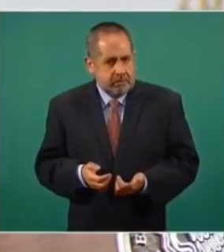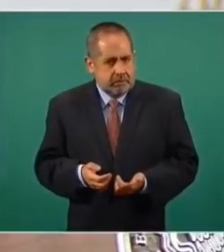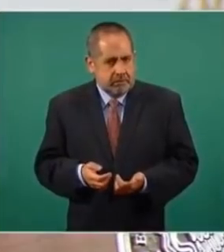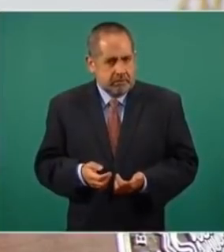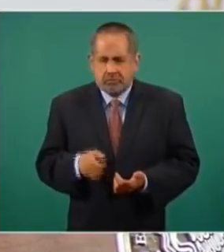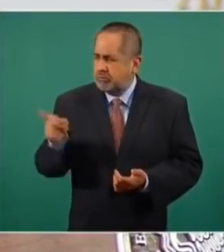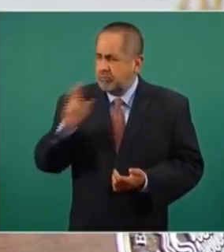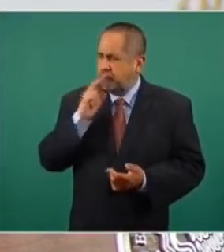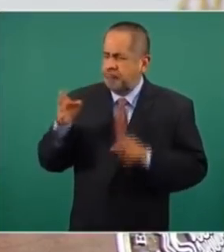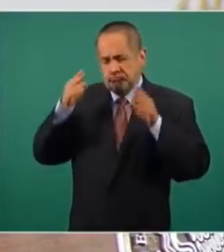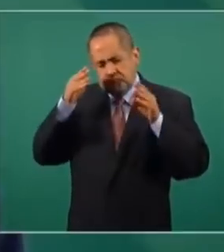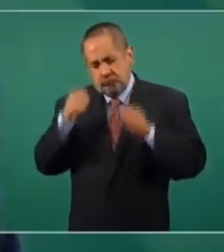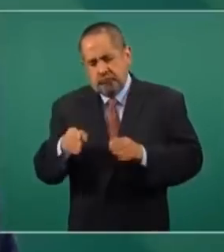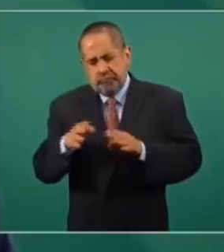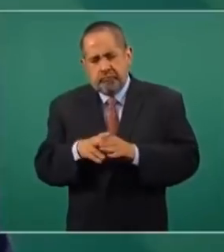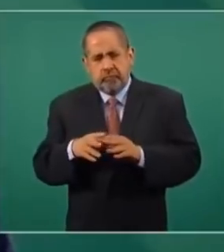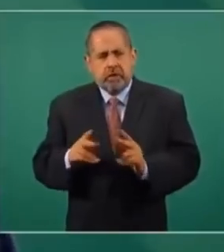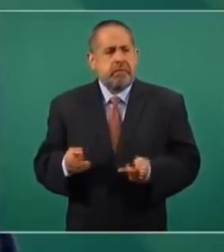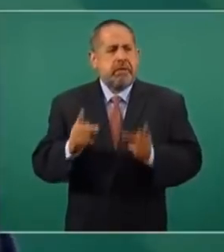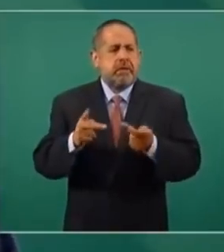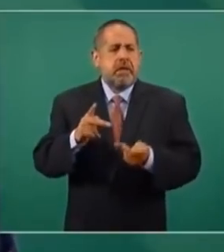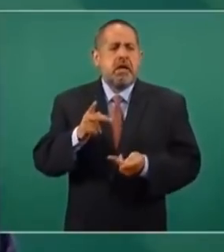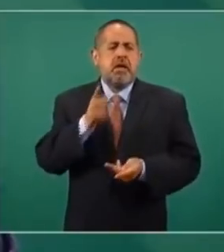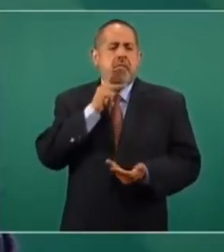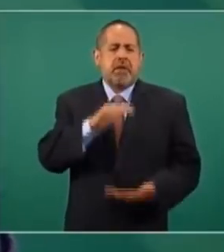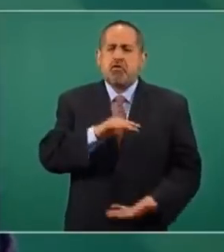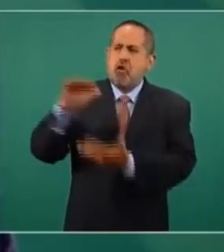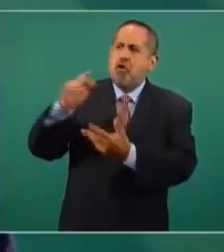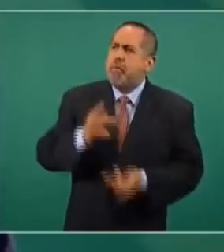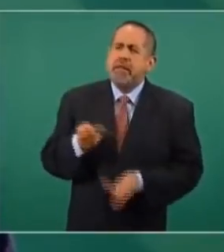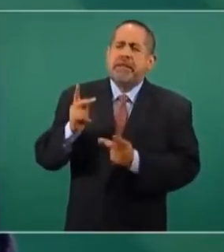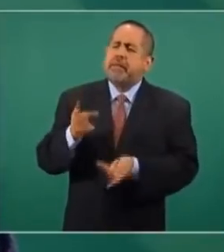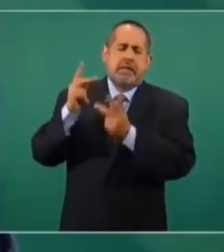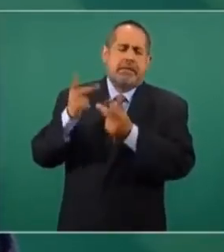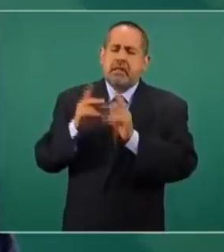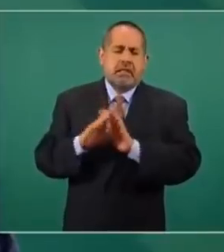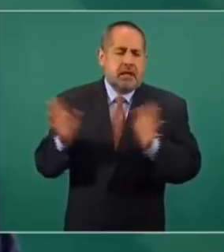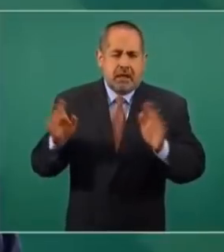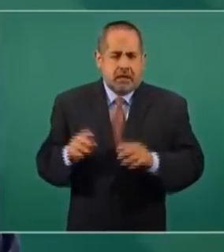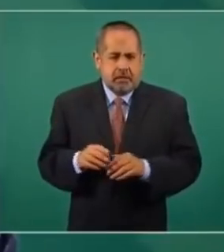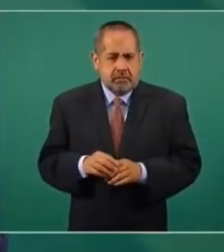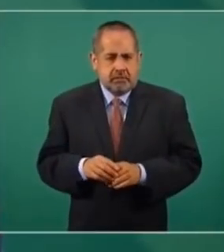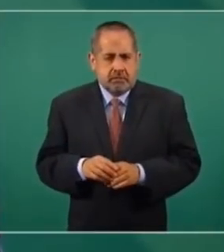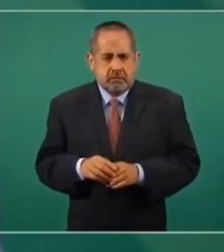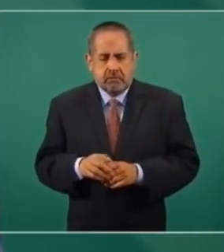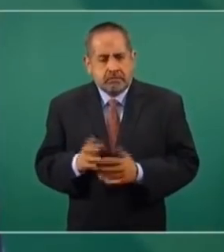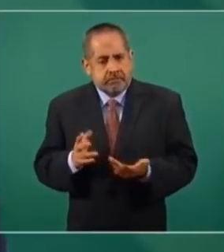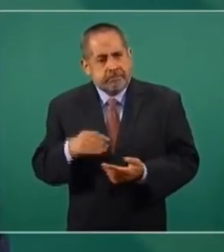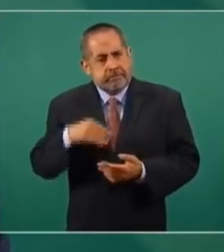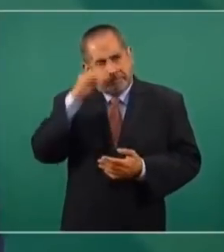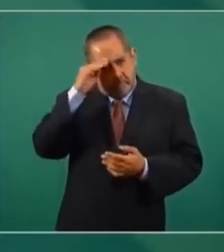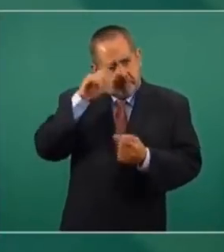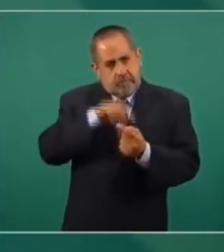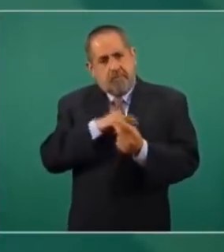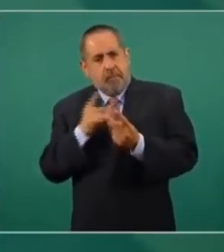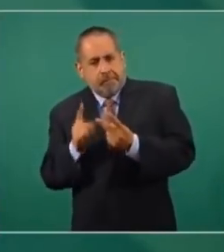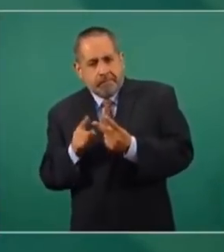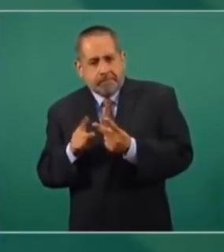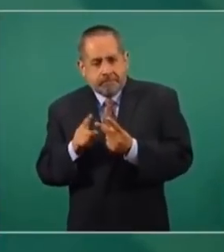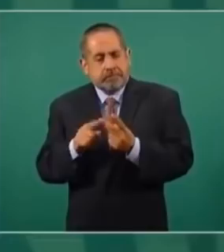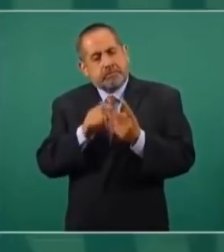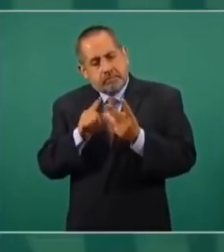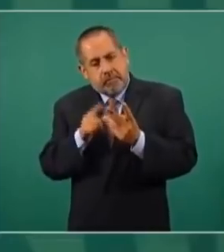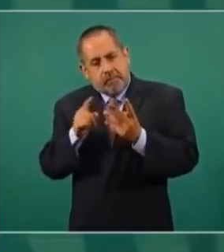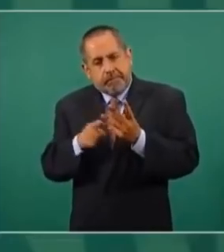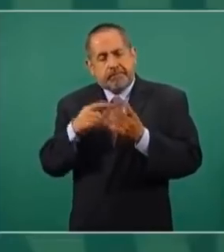Tú dedícate a vender petróleo crudo, ahí está el negocio, y no toman en cuenta